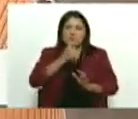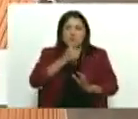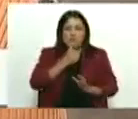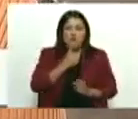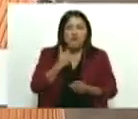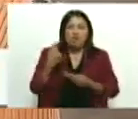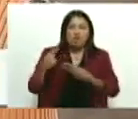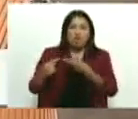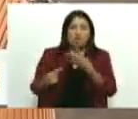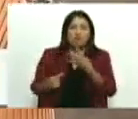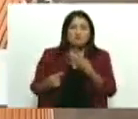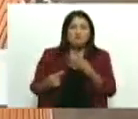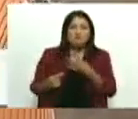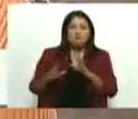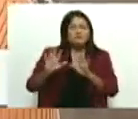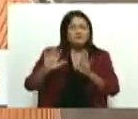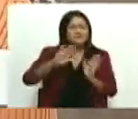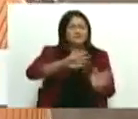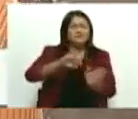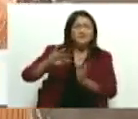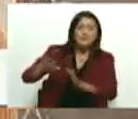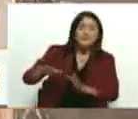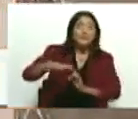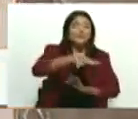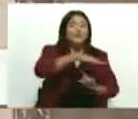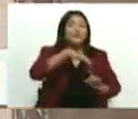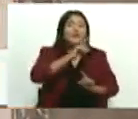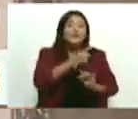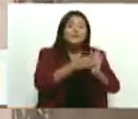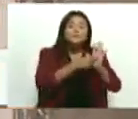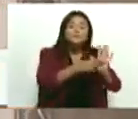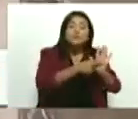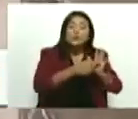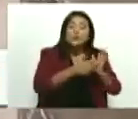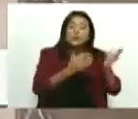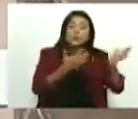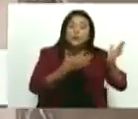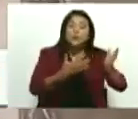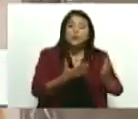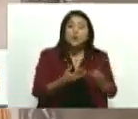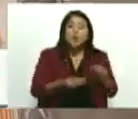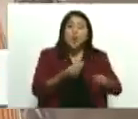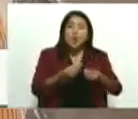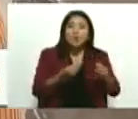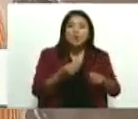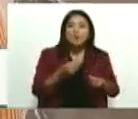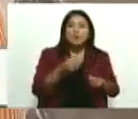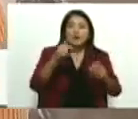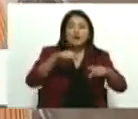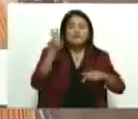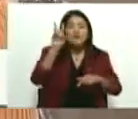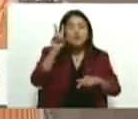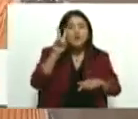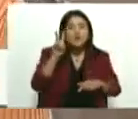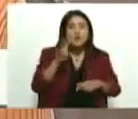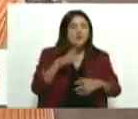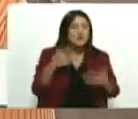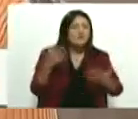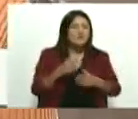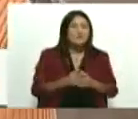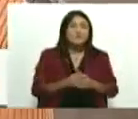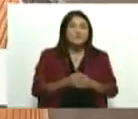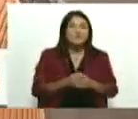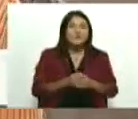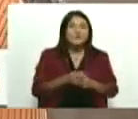una enseñanza muy fuerte de cuál debe ser el camino. El camino de los venezolanos y de las venezolanas debe ser la construcción